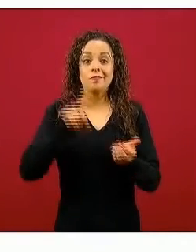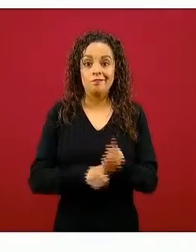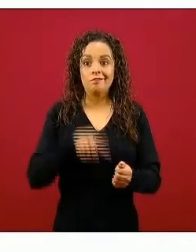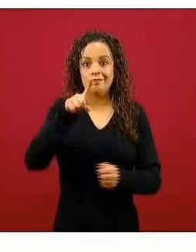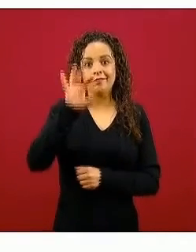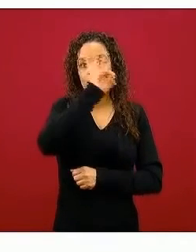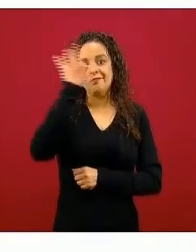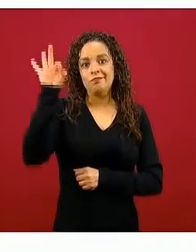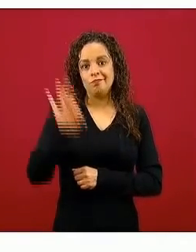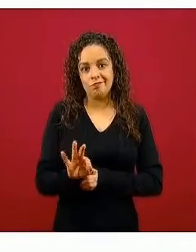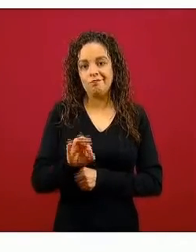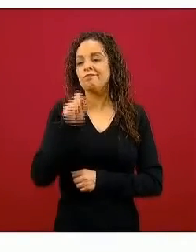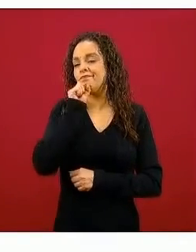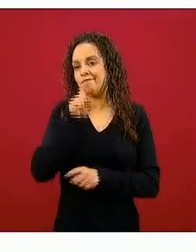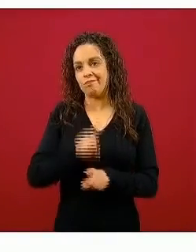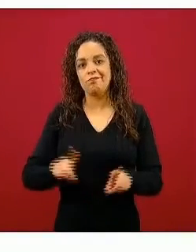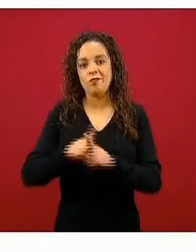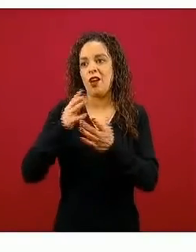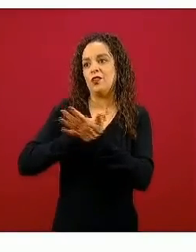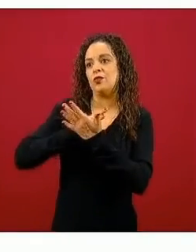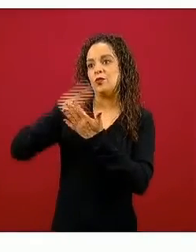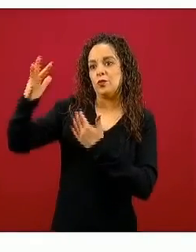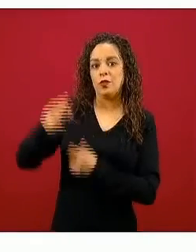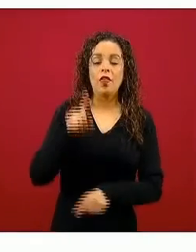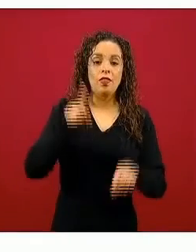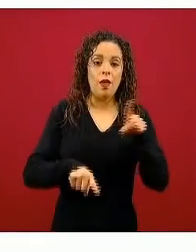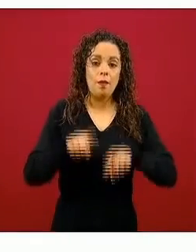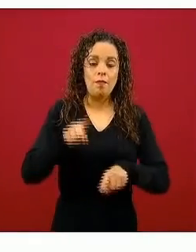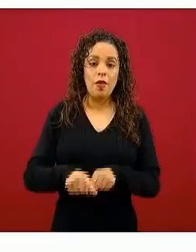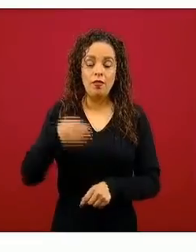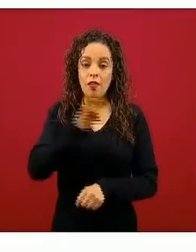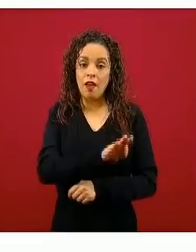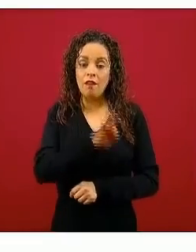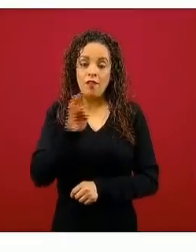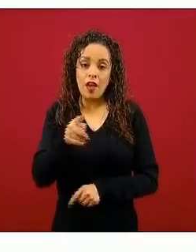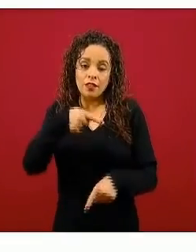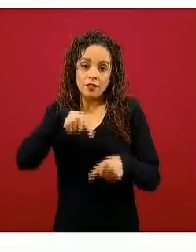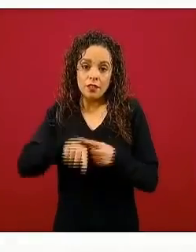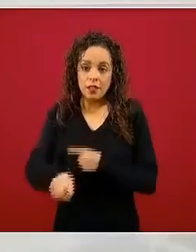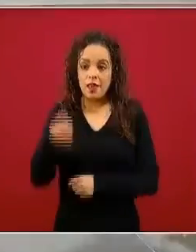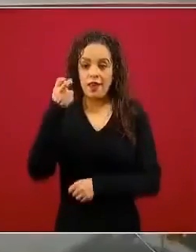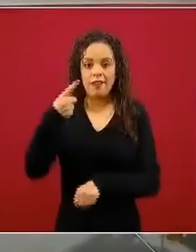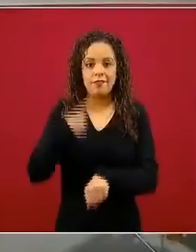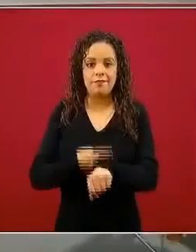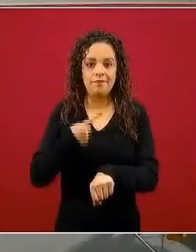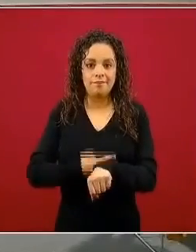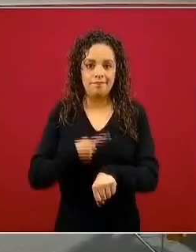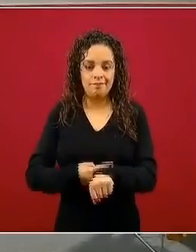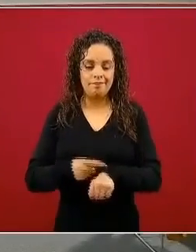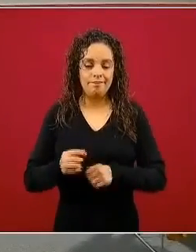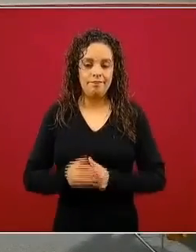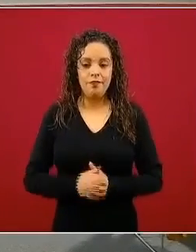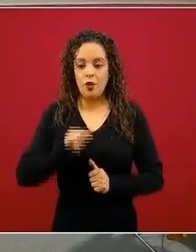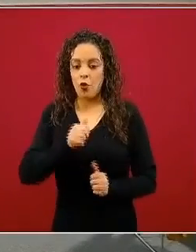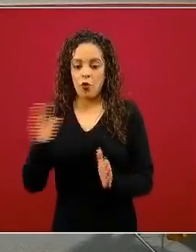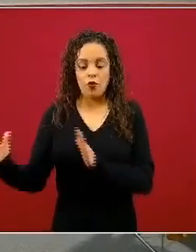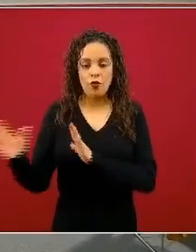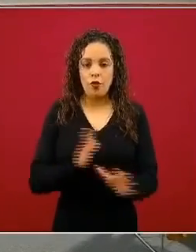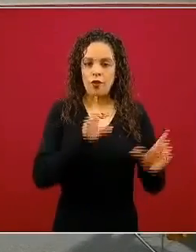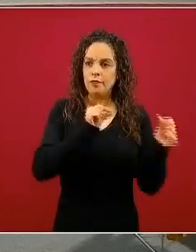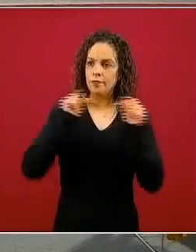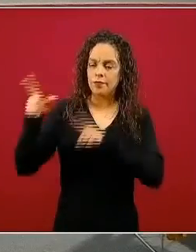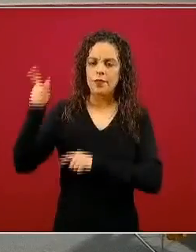incidencia también, dependiendo la fecha de inicio en la que estuvieron estos casos. Veamos la siguiente diapositiva,